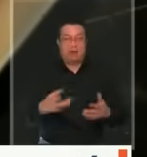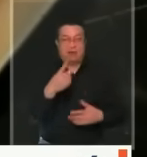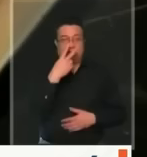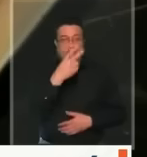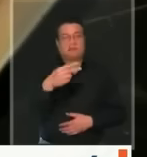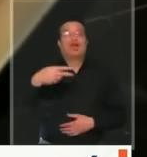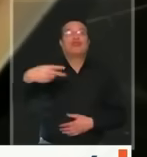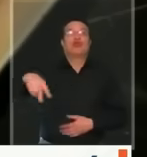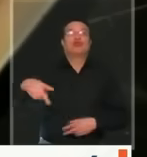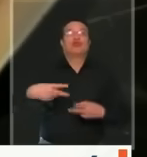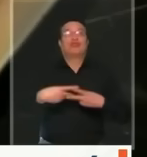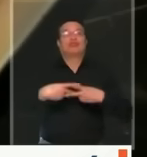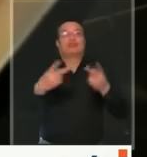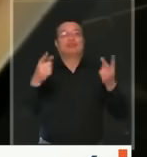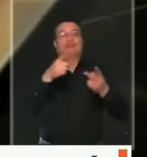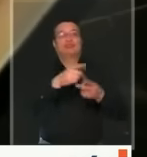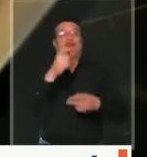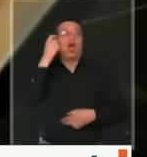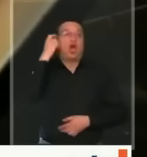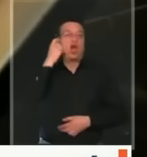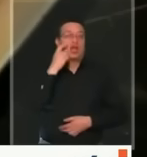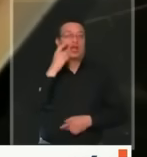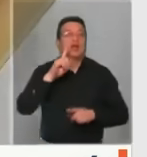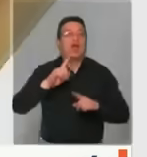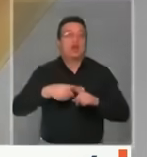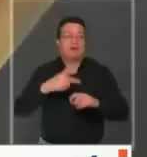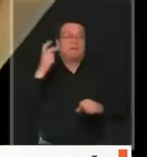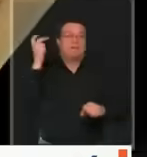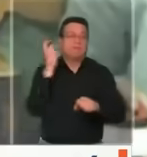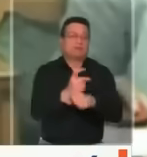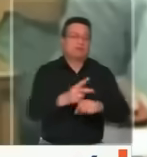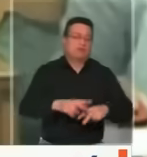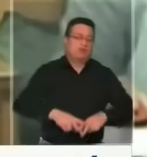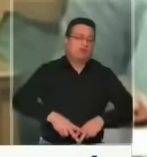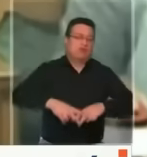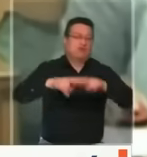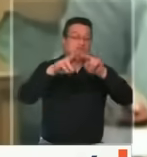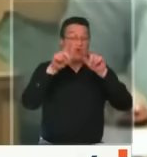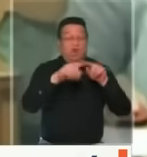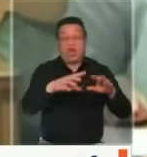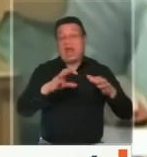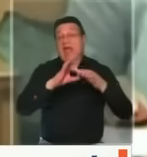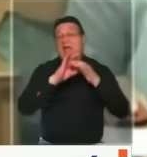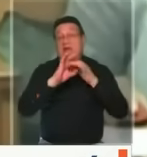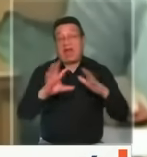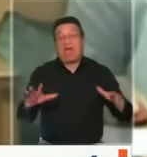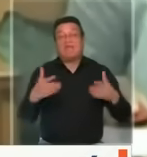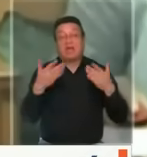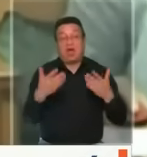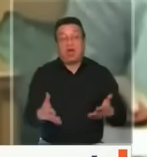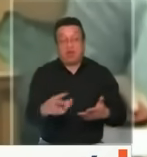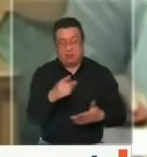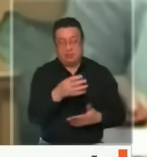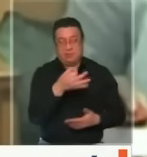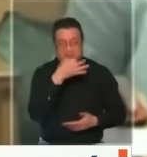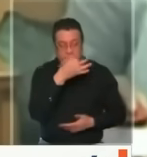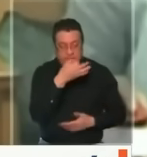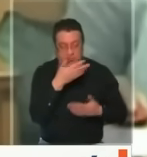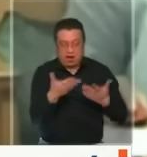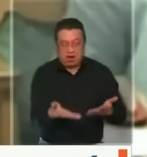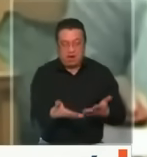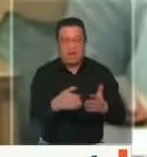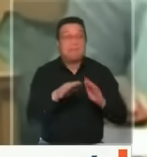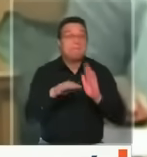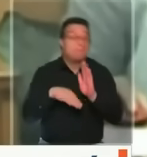noticias comentando que en O'Higgins se cometió el nuevo robo del siglo. Así de grave es lo que estamos formalizando en este momento, su señoría,